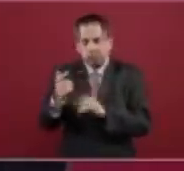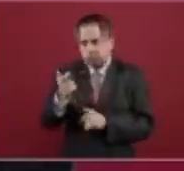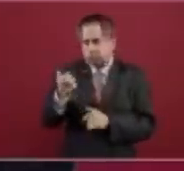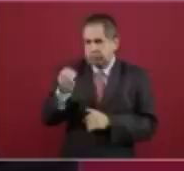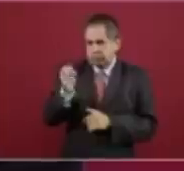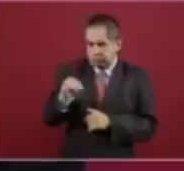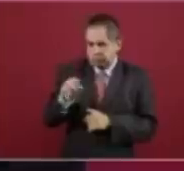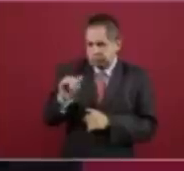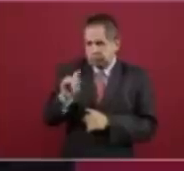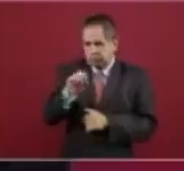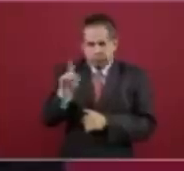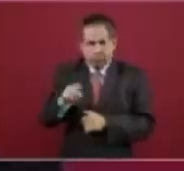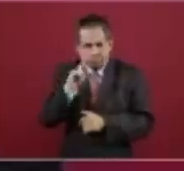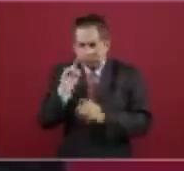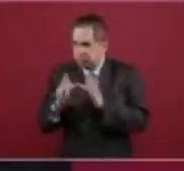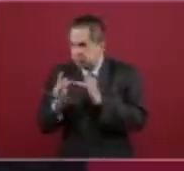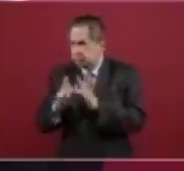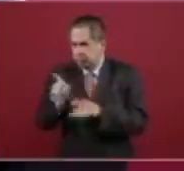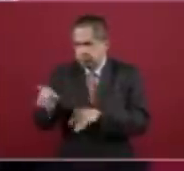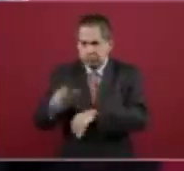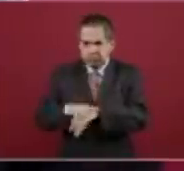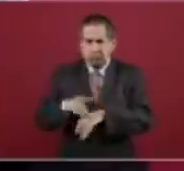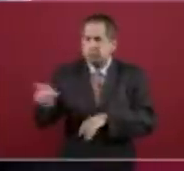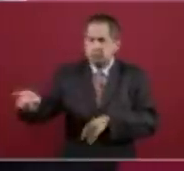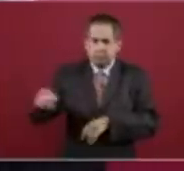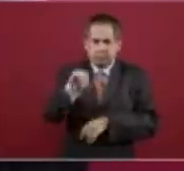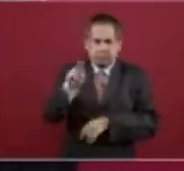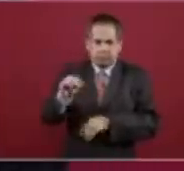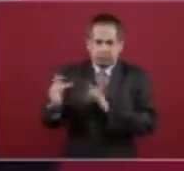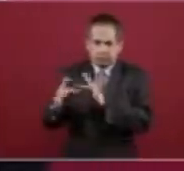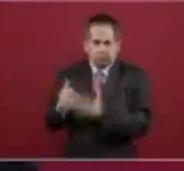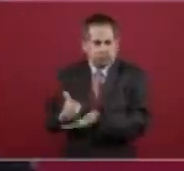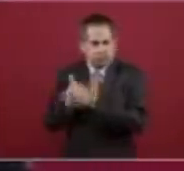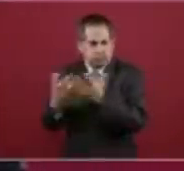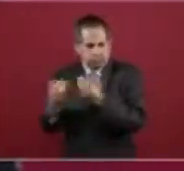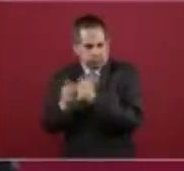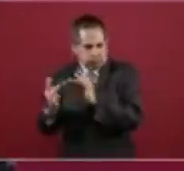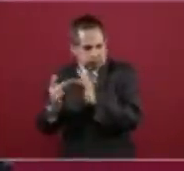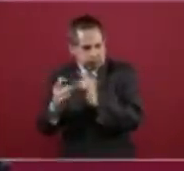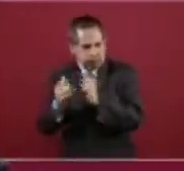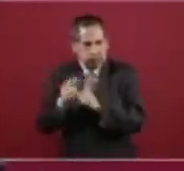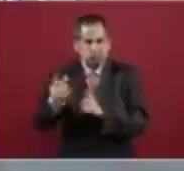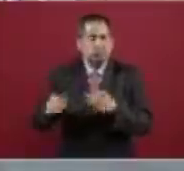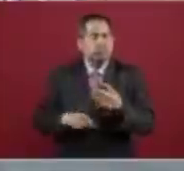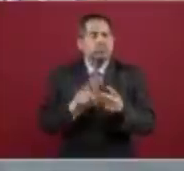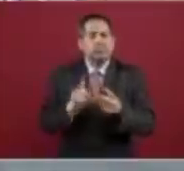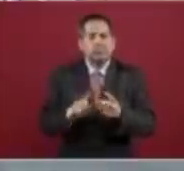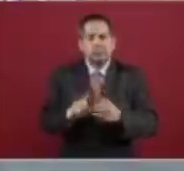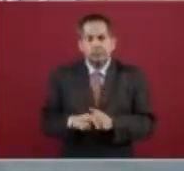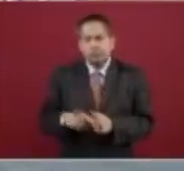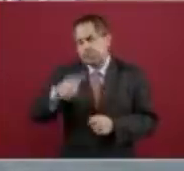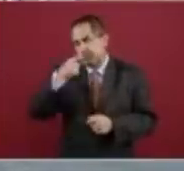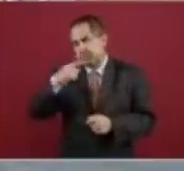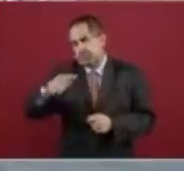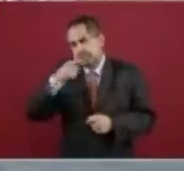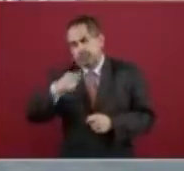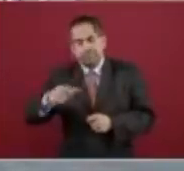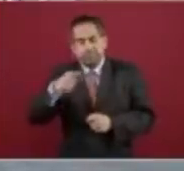Martínez. Aquí Jesús nos va a ayudar. Lo de las denuncias